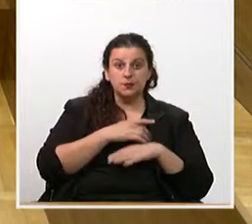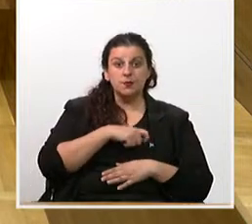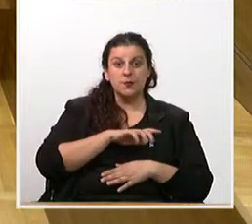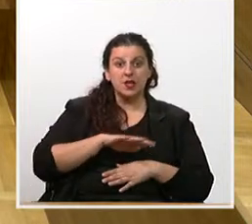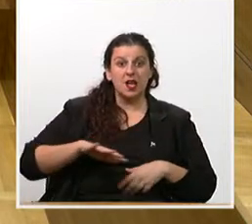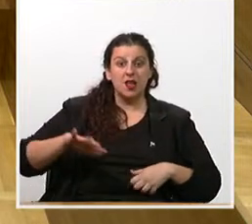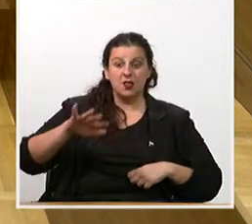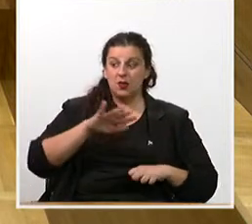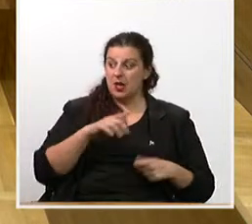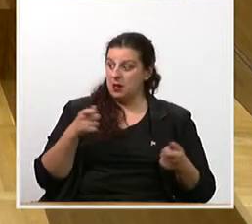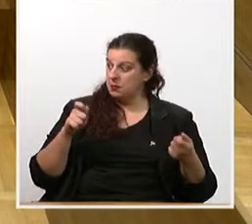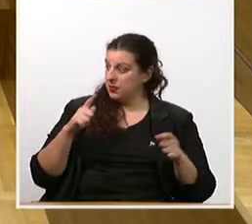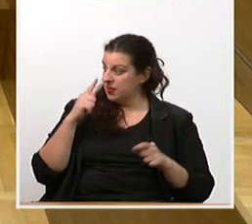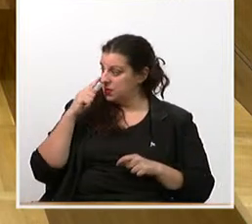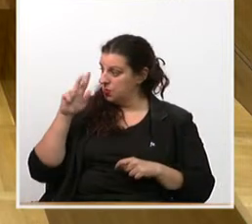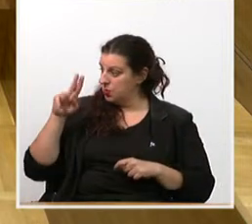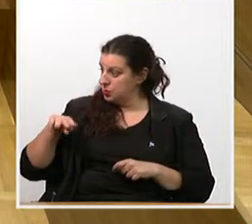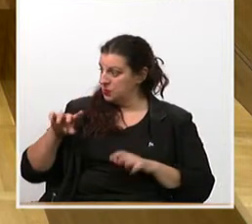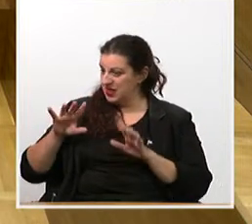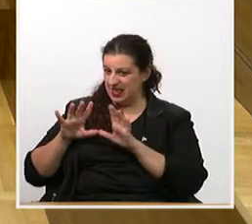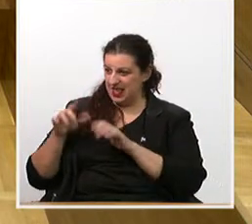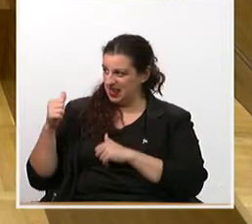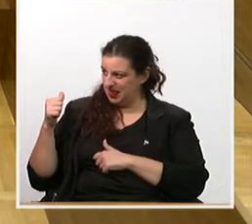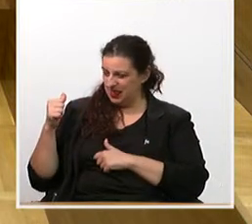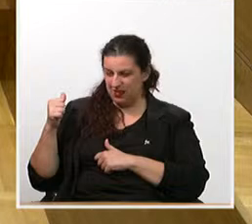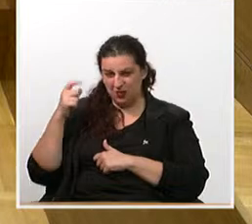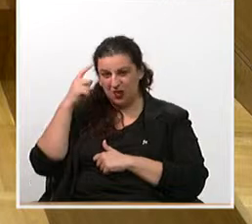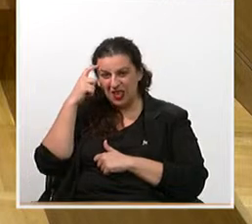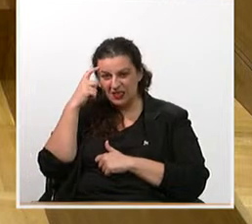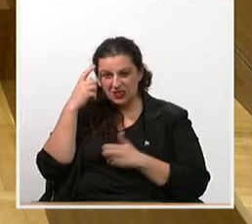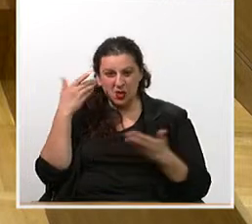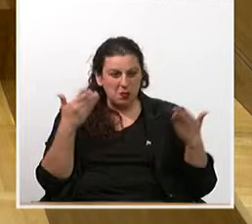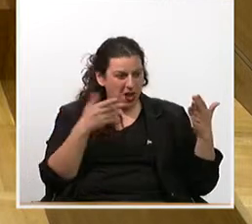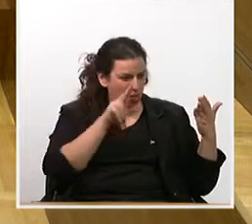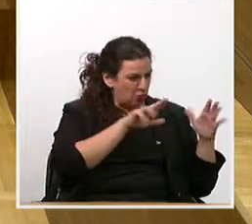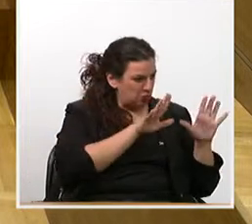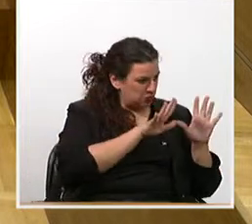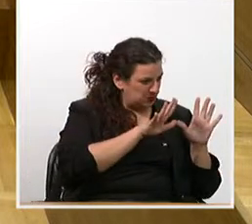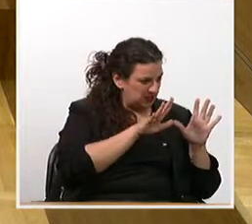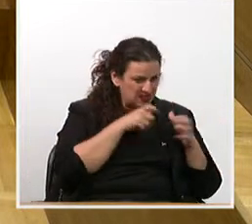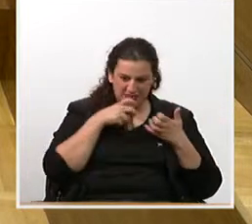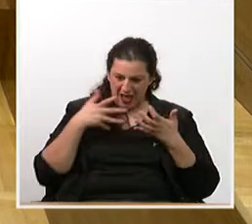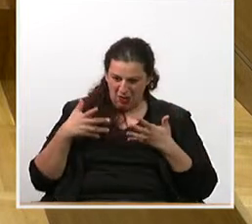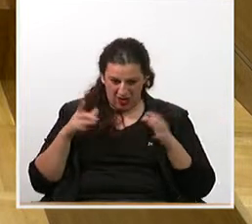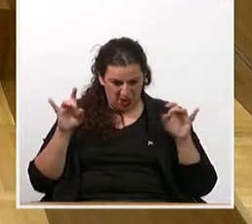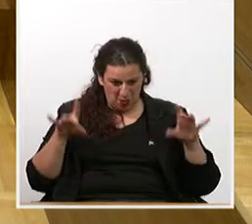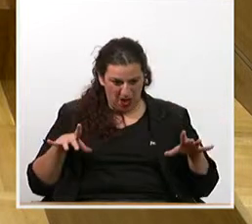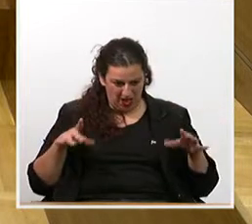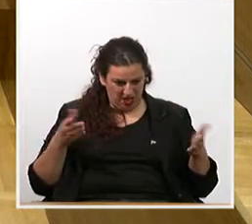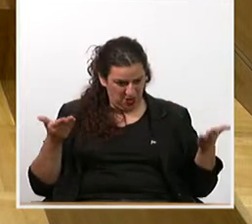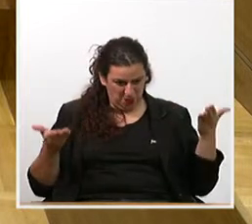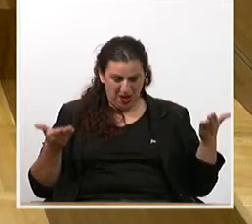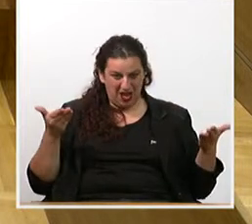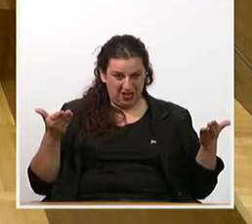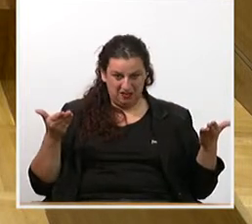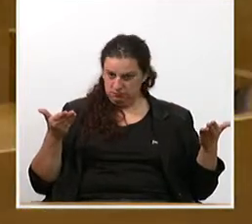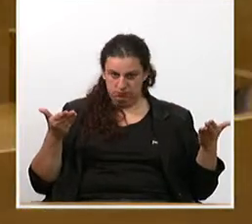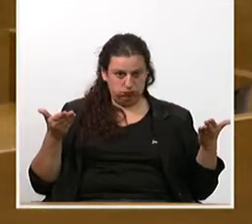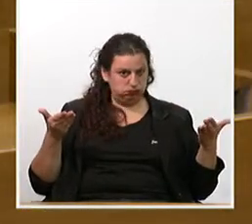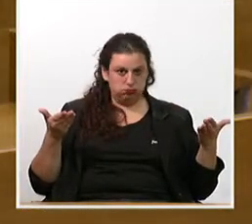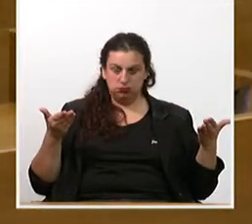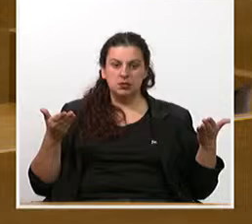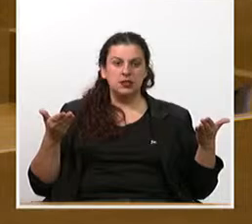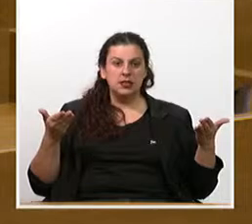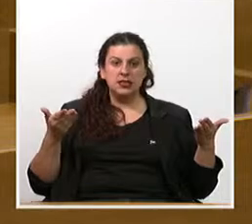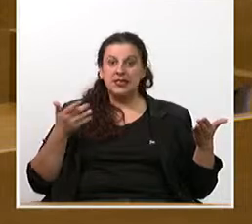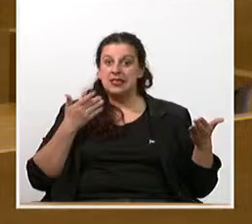la del año 2010 Creen ustedes que los costes y la situación son compatibles son comparables a los de 2010 si